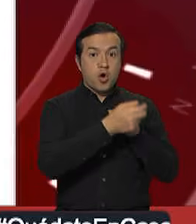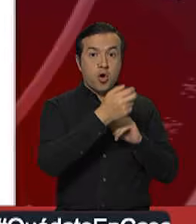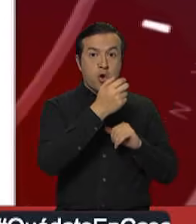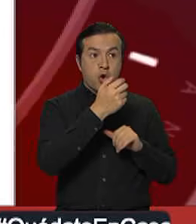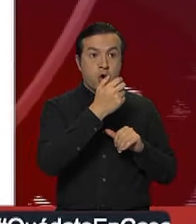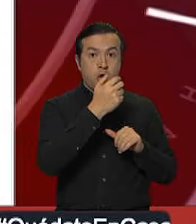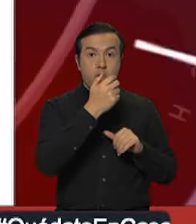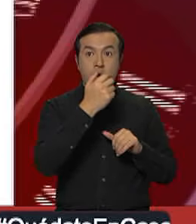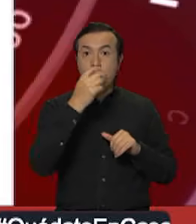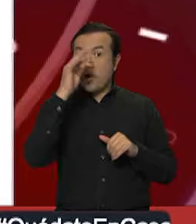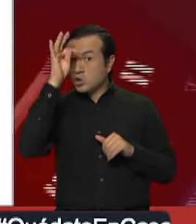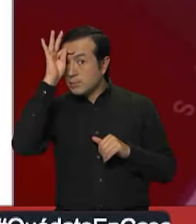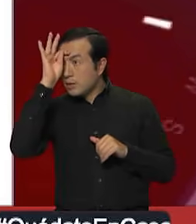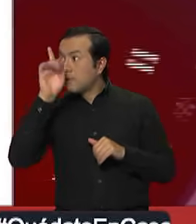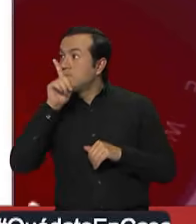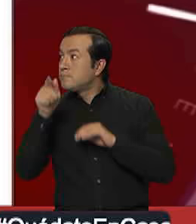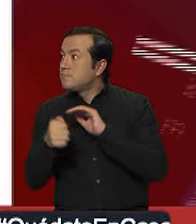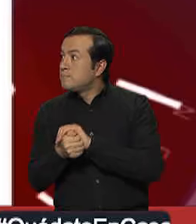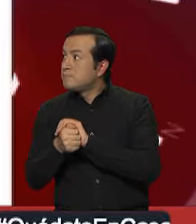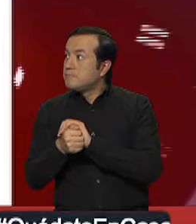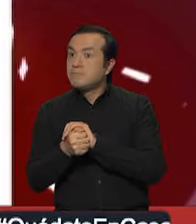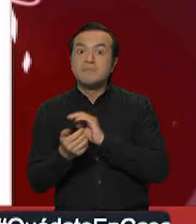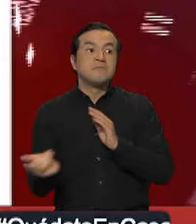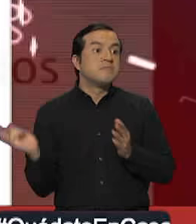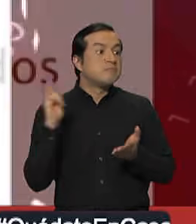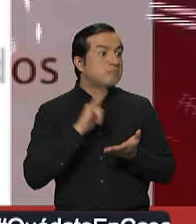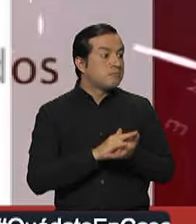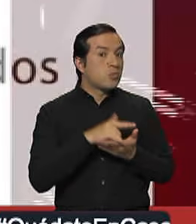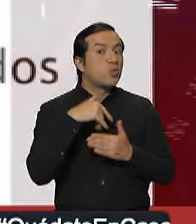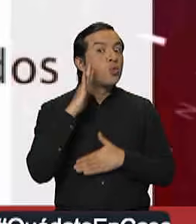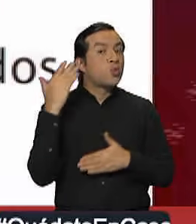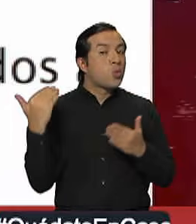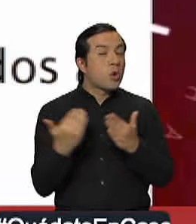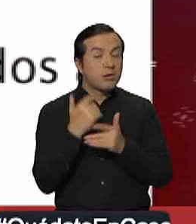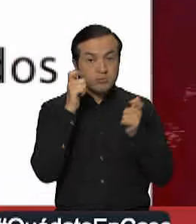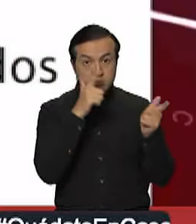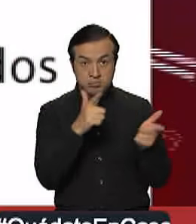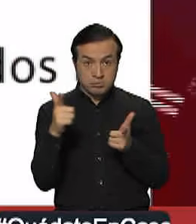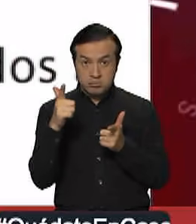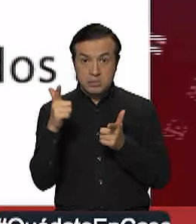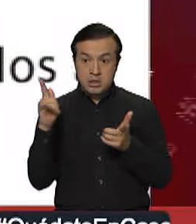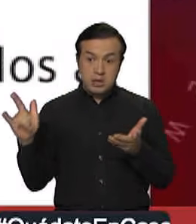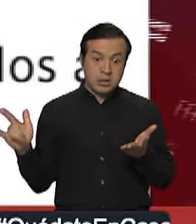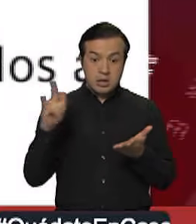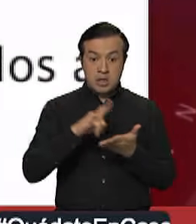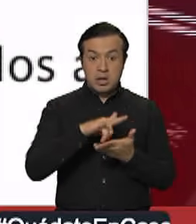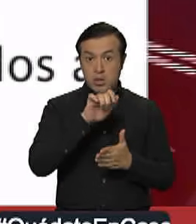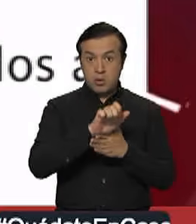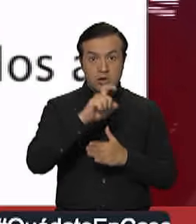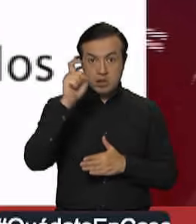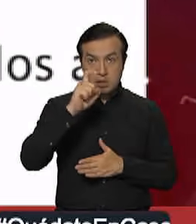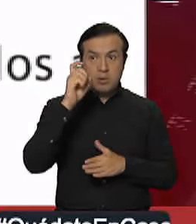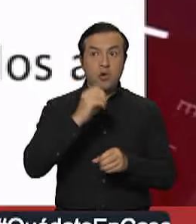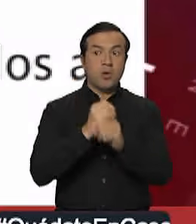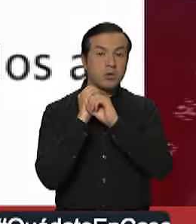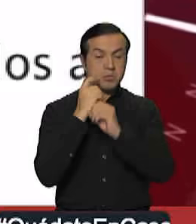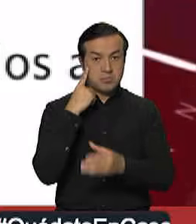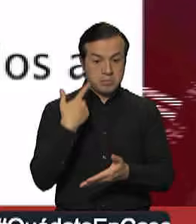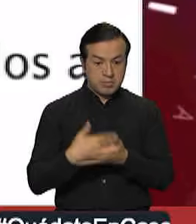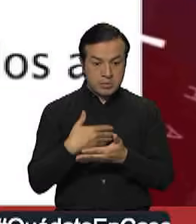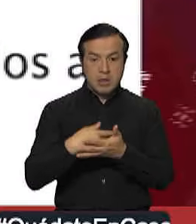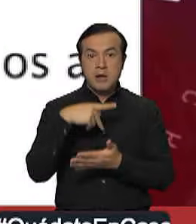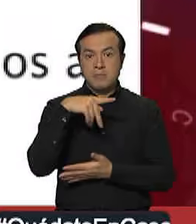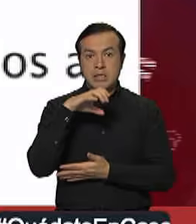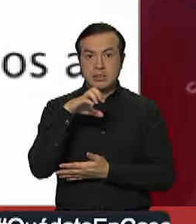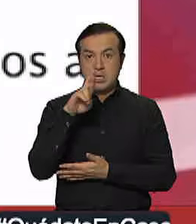para viajar, por lo que se tomarán nuevas precauciones. Para entrar a Ecuador será obligatoria la prueba PCR que